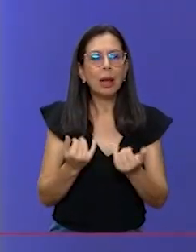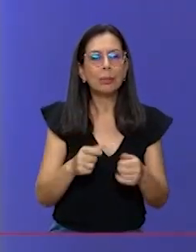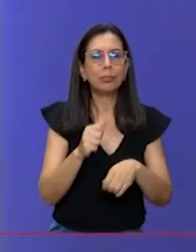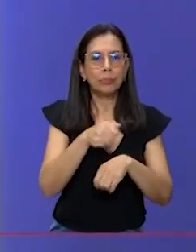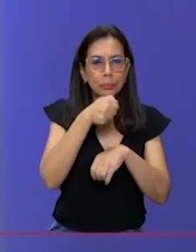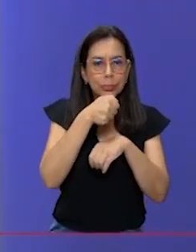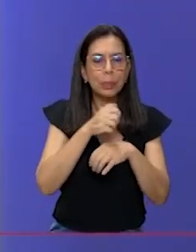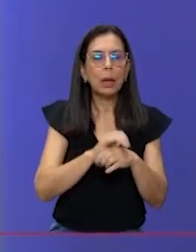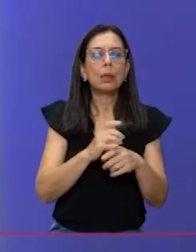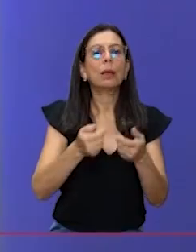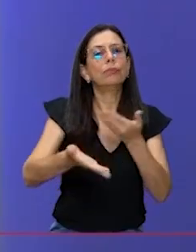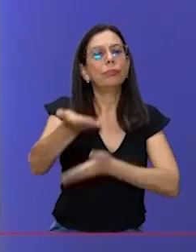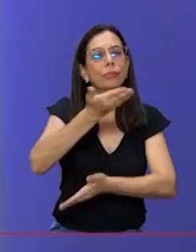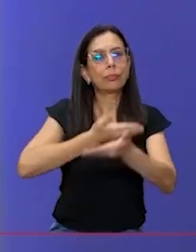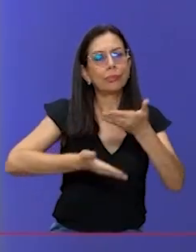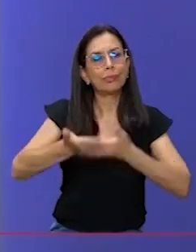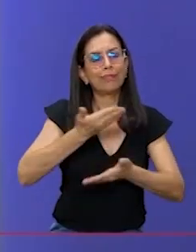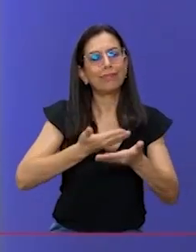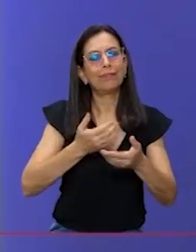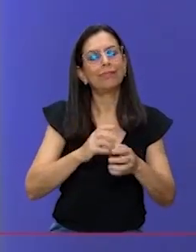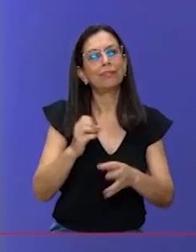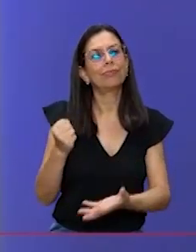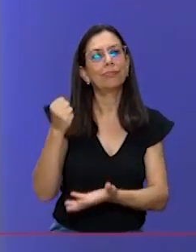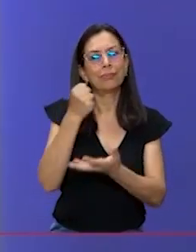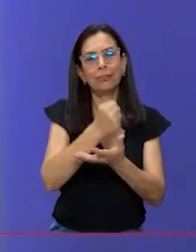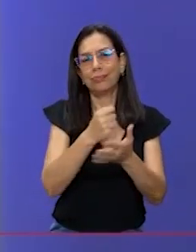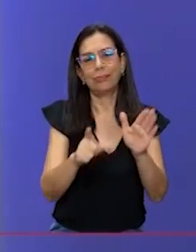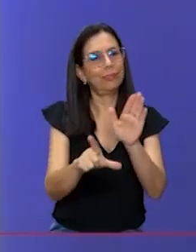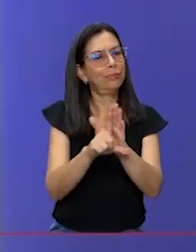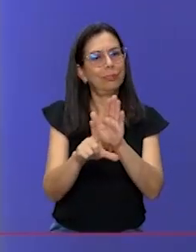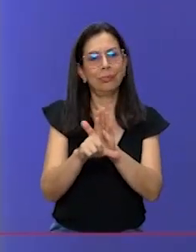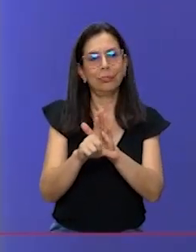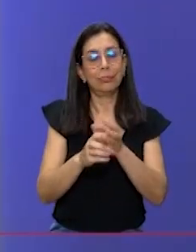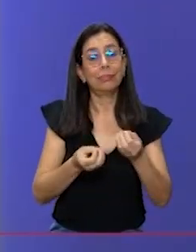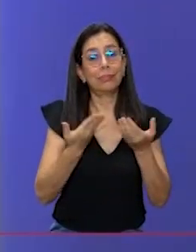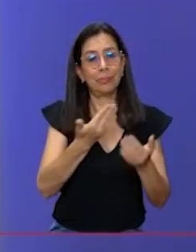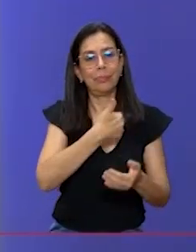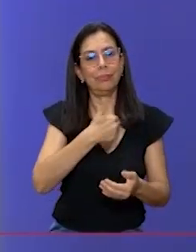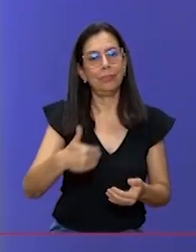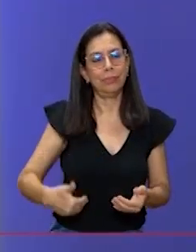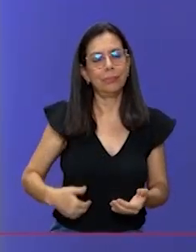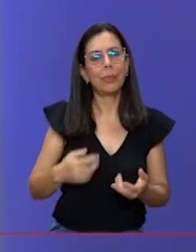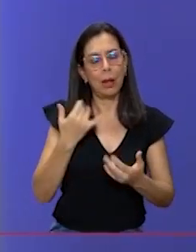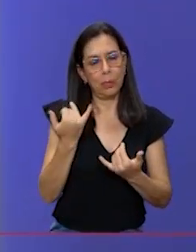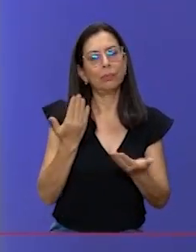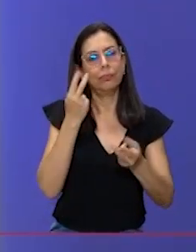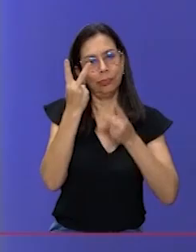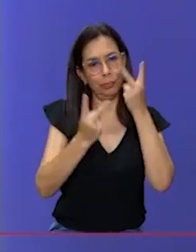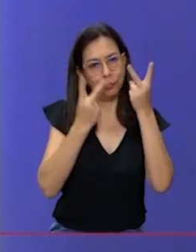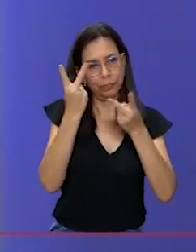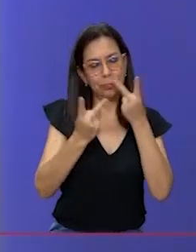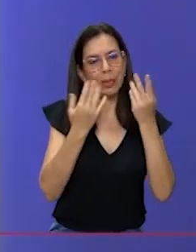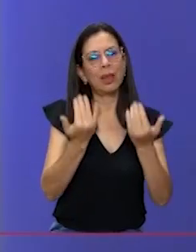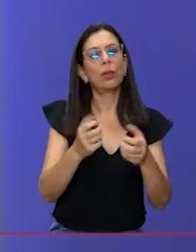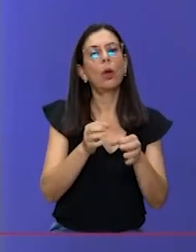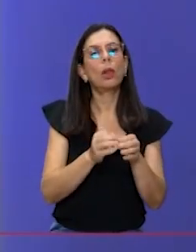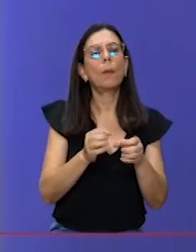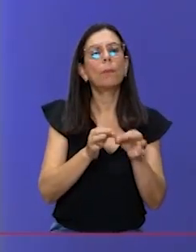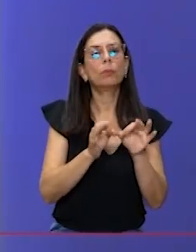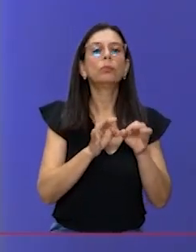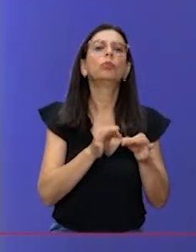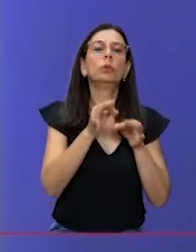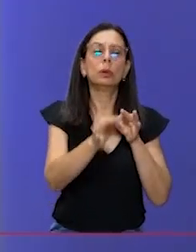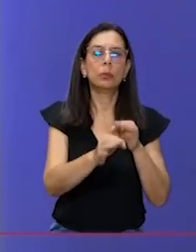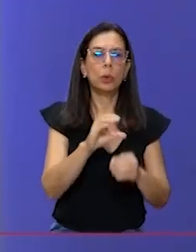de sustitución de economías ilícitas que hará el presidente Gustavo Petro en la visita a este municipio, Olaya Herrera, en el Pacífico nariñense. Allí